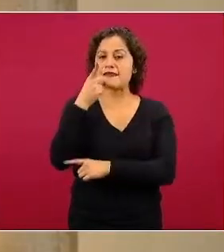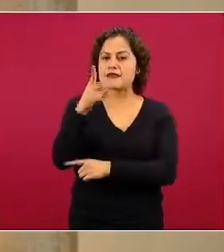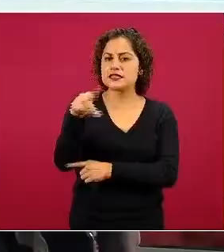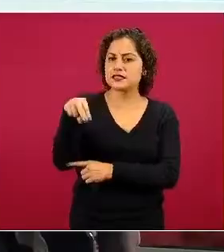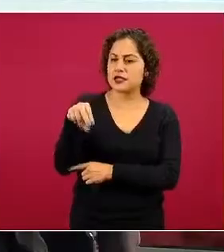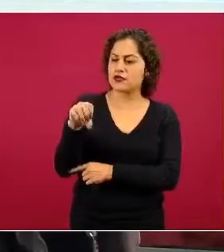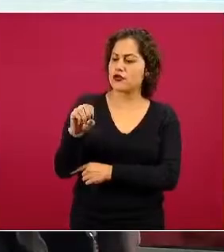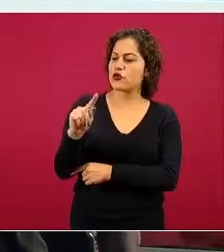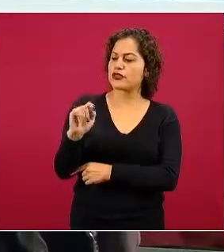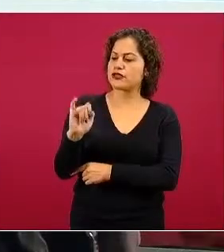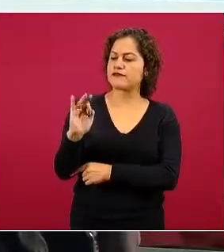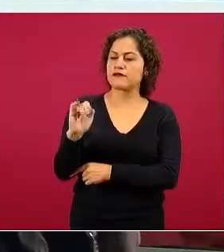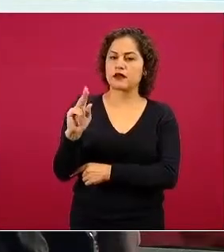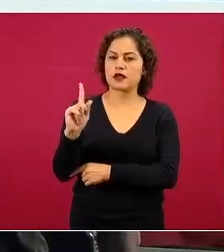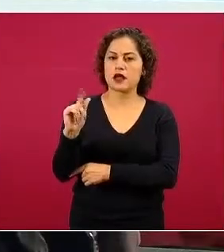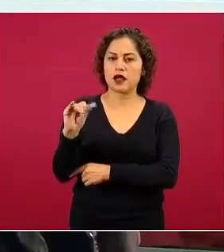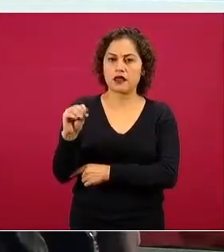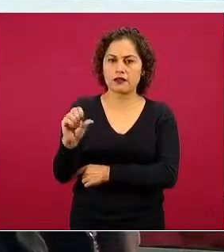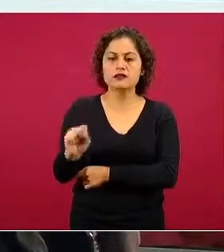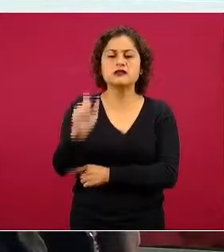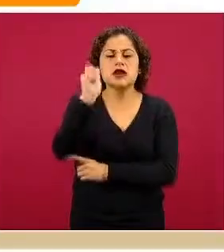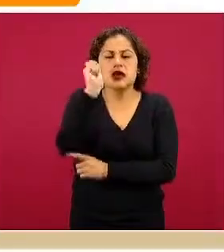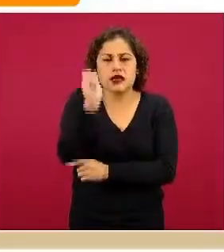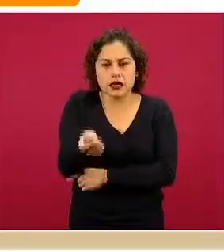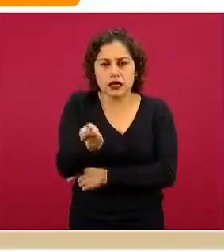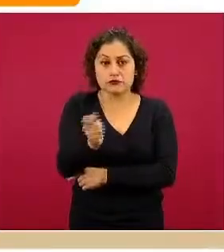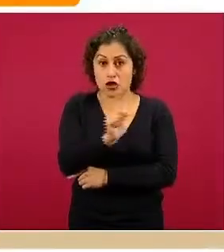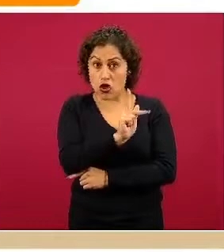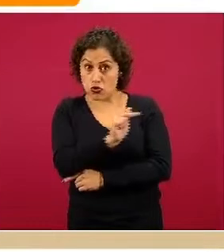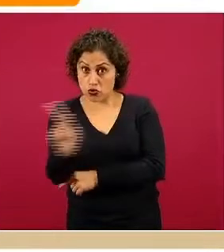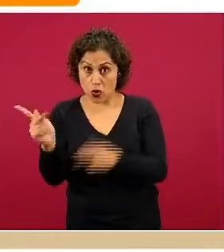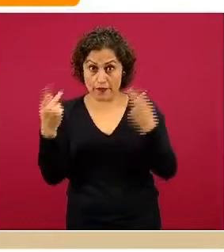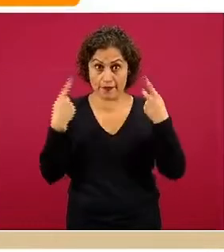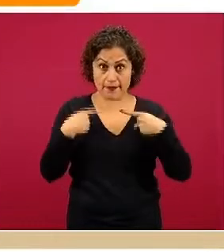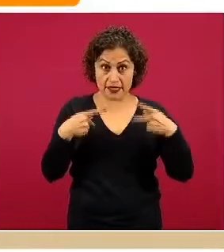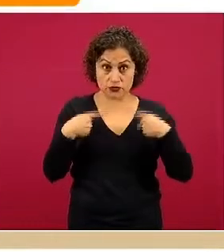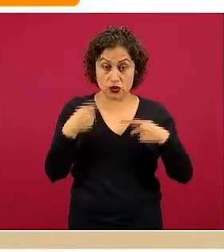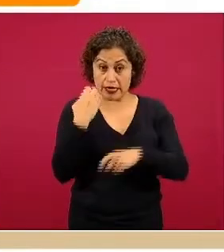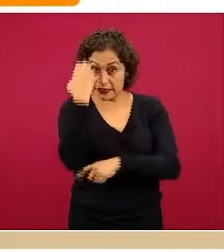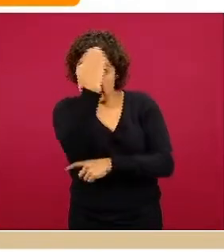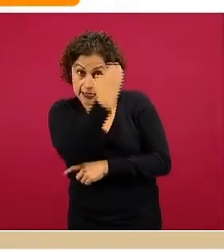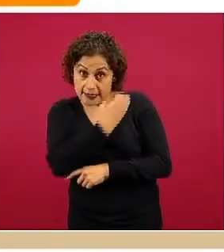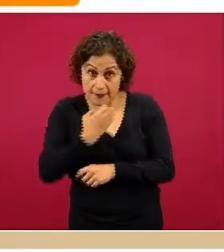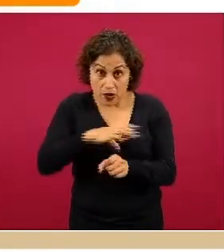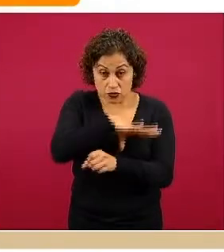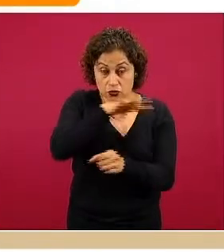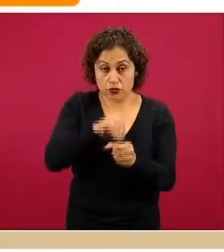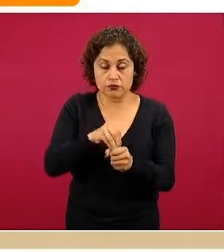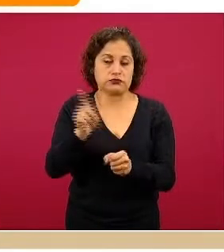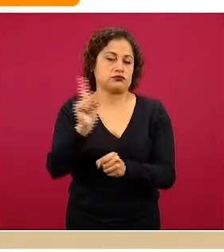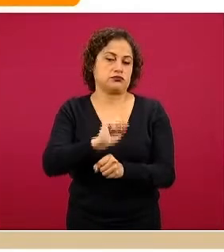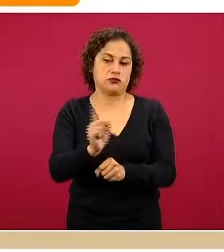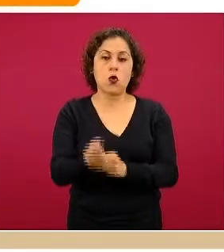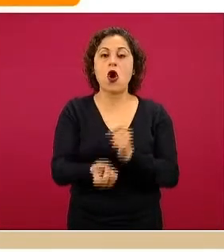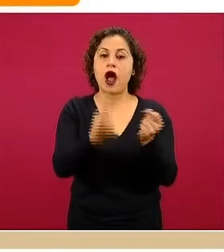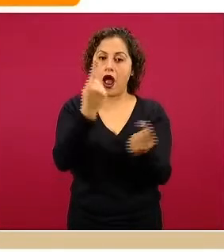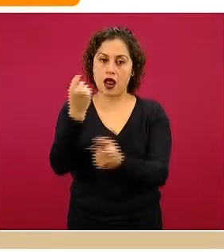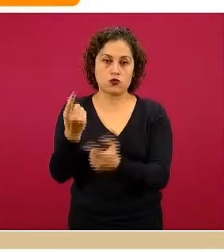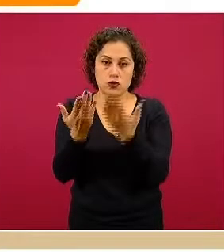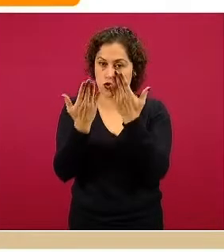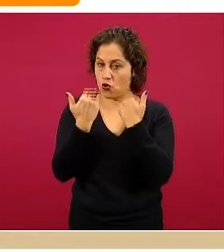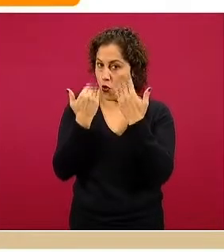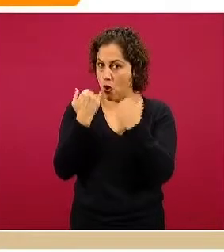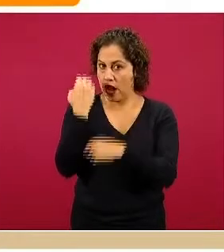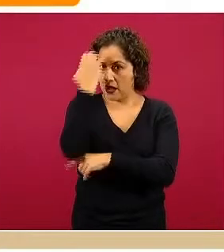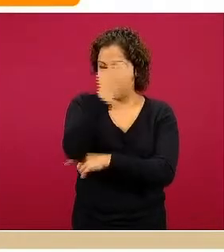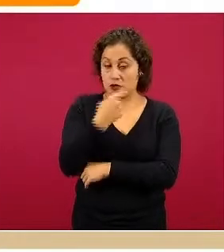no todas estas personas tienen una prueba de laboratorio. Algunas no tienen prueba de laboratorio,